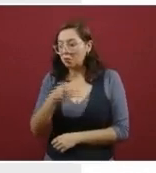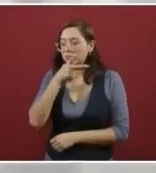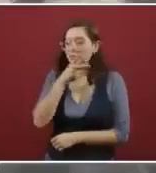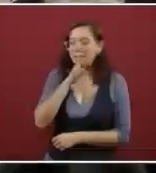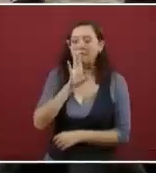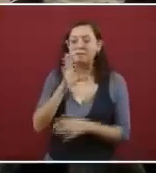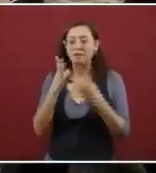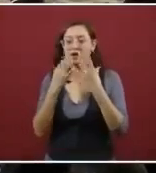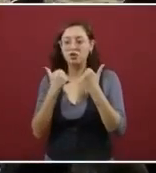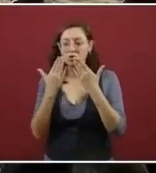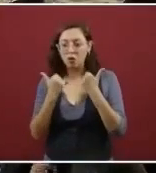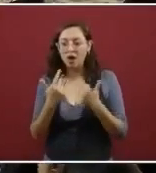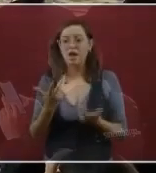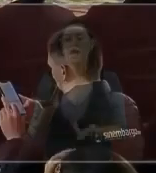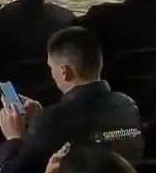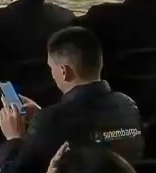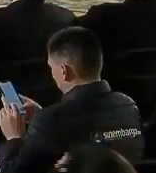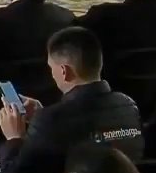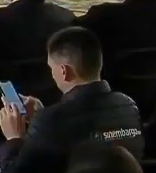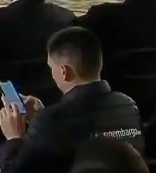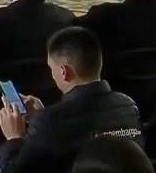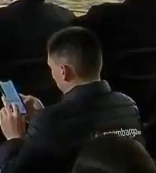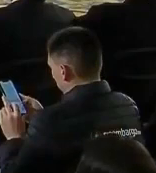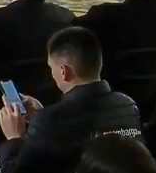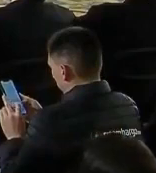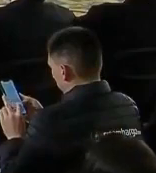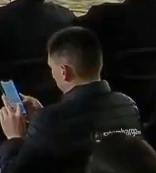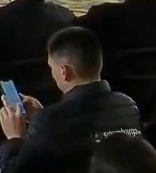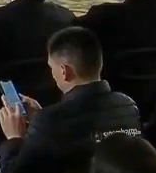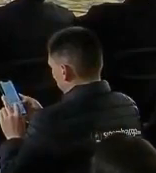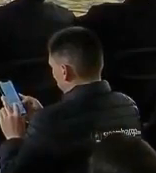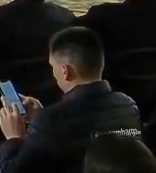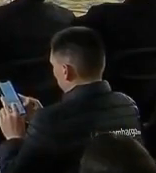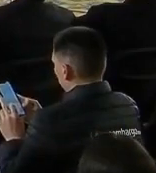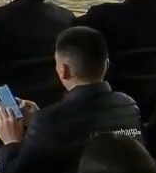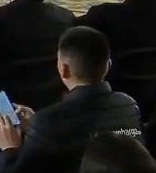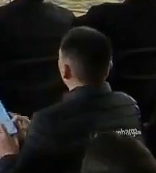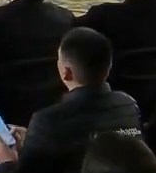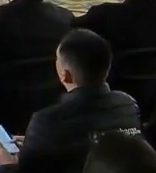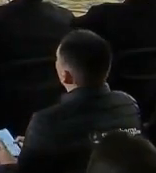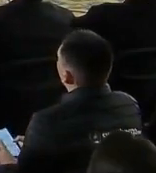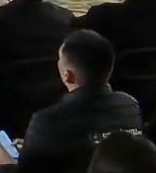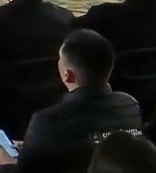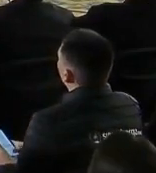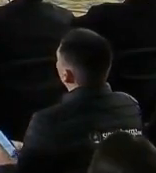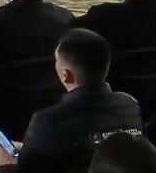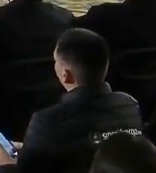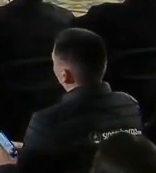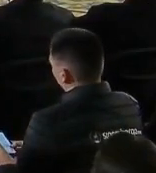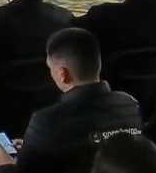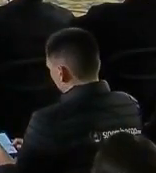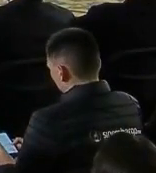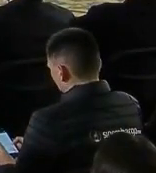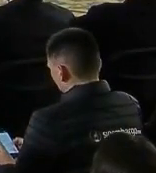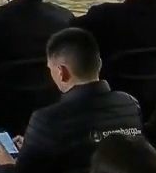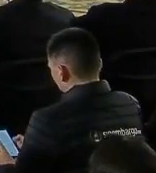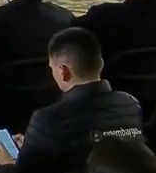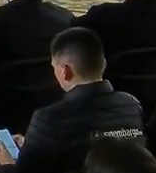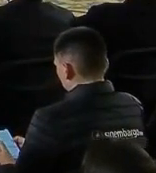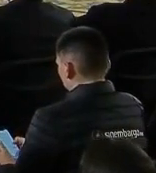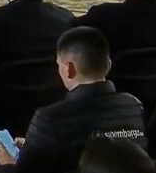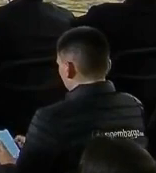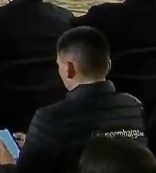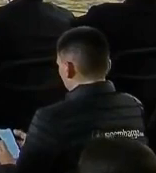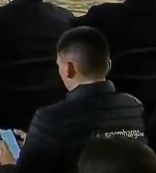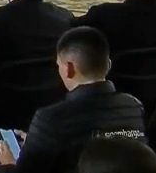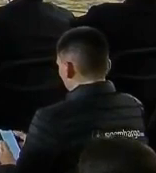esposa embarazada, padre o madre de bajos recursos que se encargó de los gastos funerarios y o de la búsqueda de los desaparecidos, las madres y padres que perdieron a